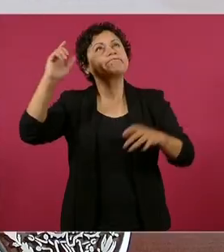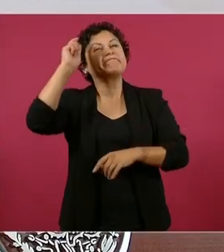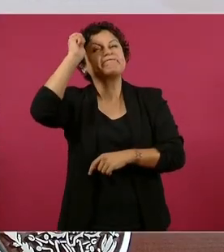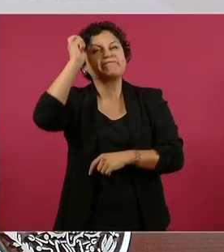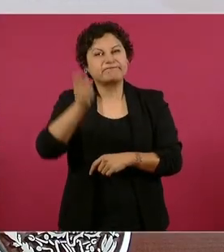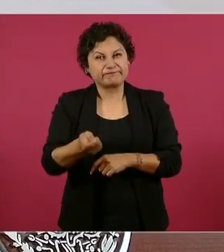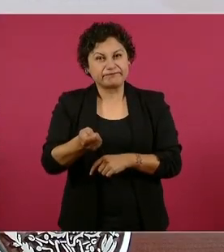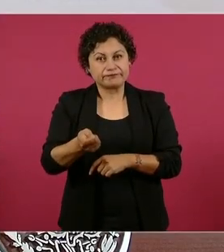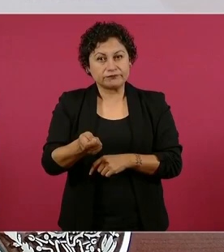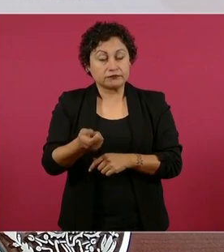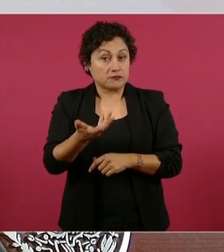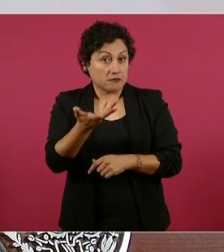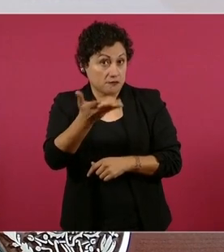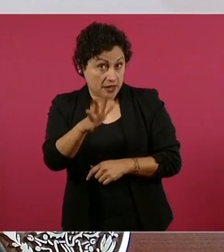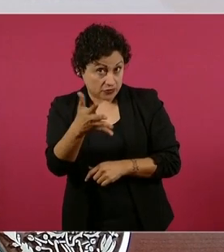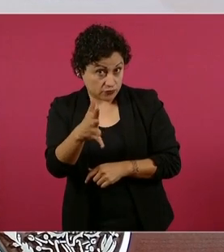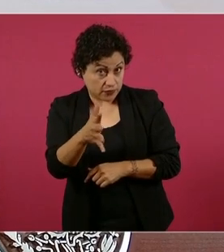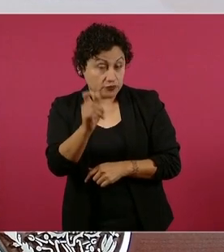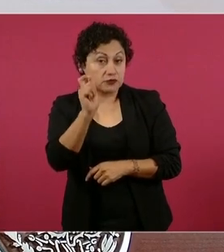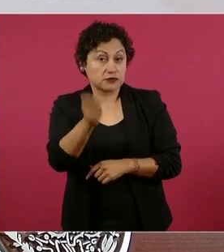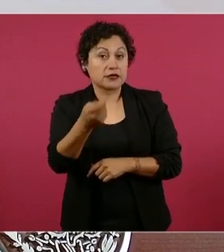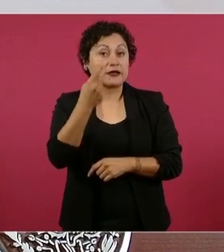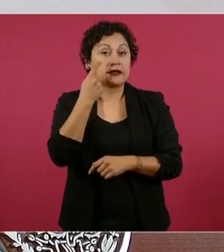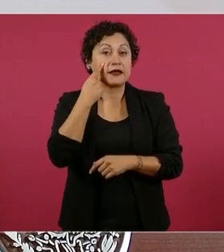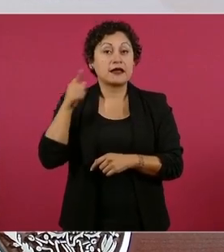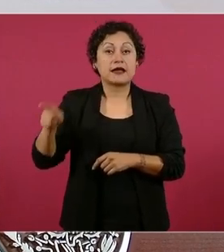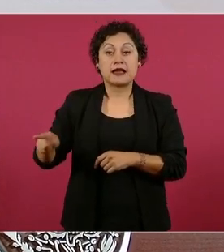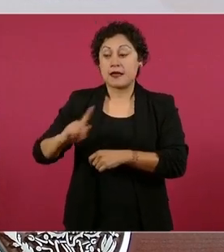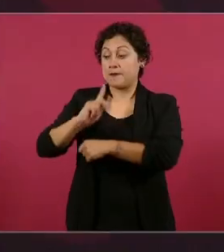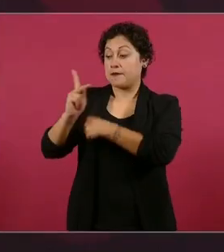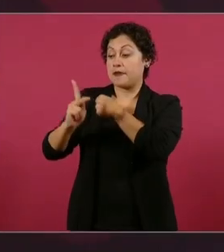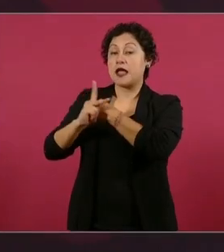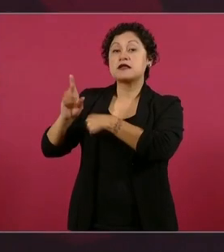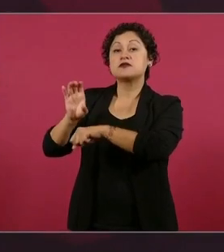es el PIB de Colombia.